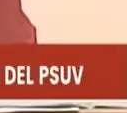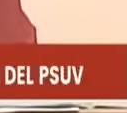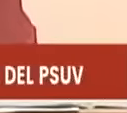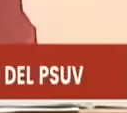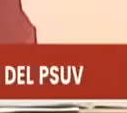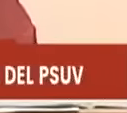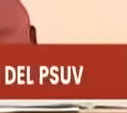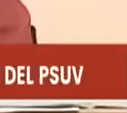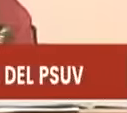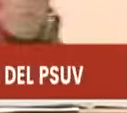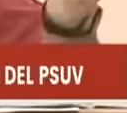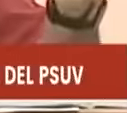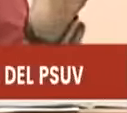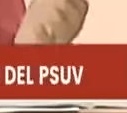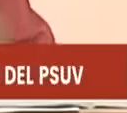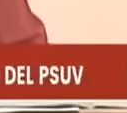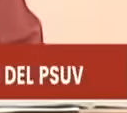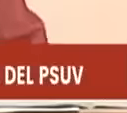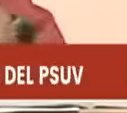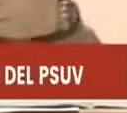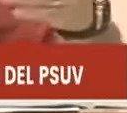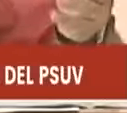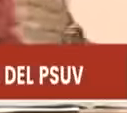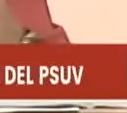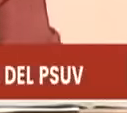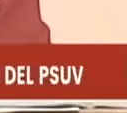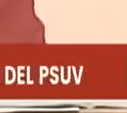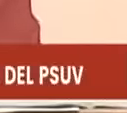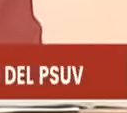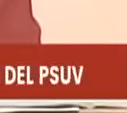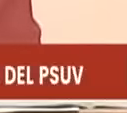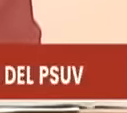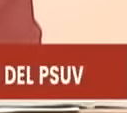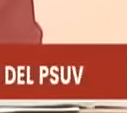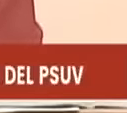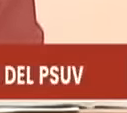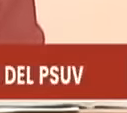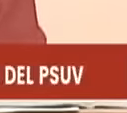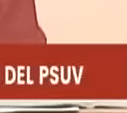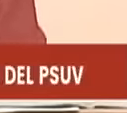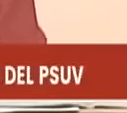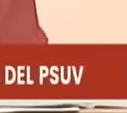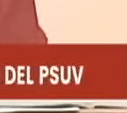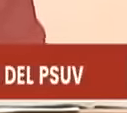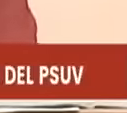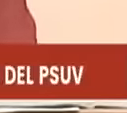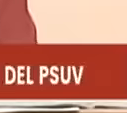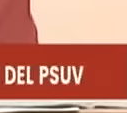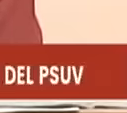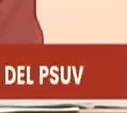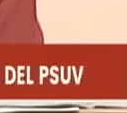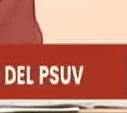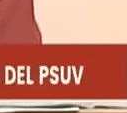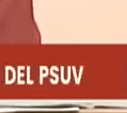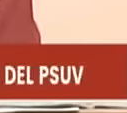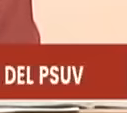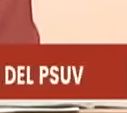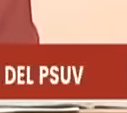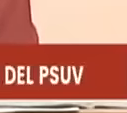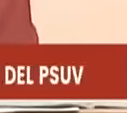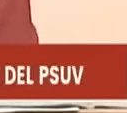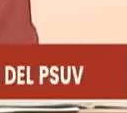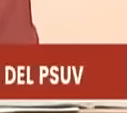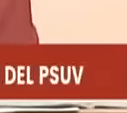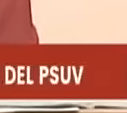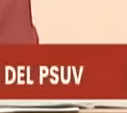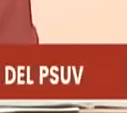¿Verdad? Ah, que nos vamos nosotros a confiar, que vamos a, ¿cómo se llama? A caer en triunfalismo. Cuidado, caer en